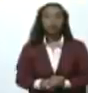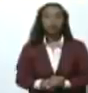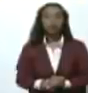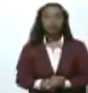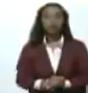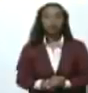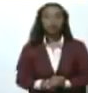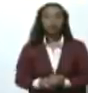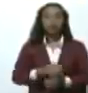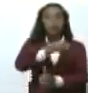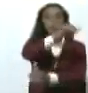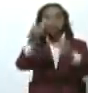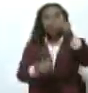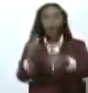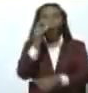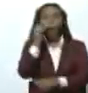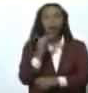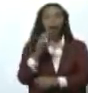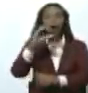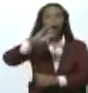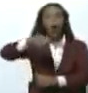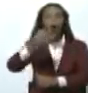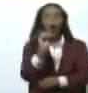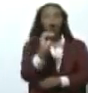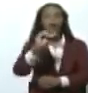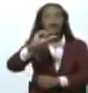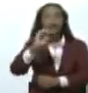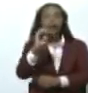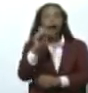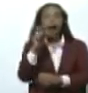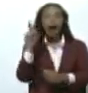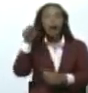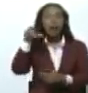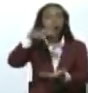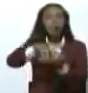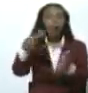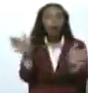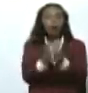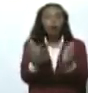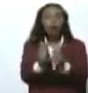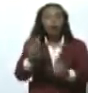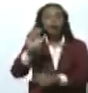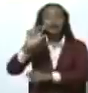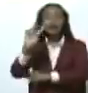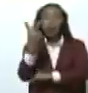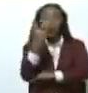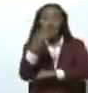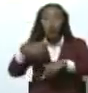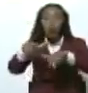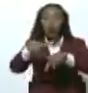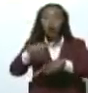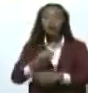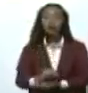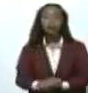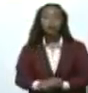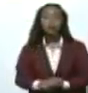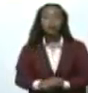Lo sigue José Dionisio Brito Rodríguez en el estado Anzoátegui, en el segundo lugar,